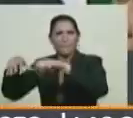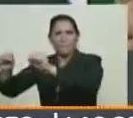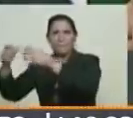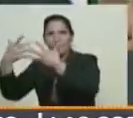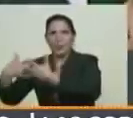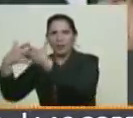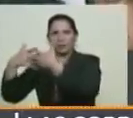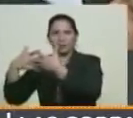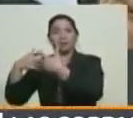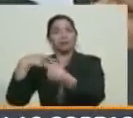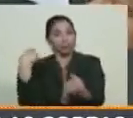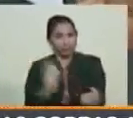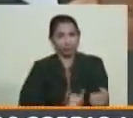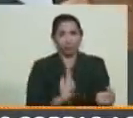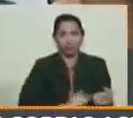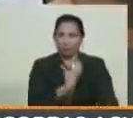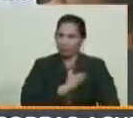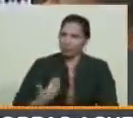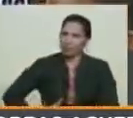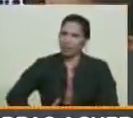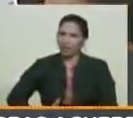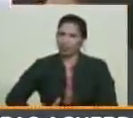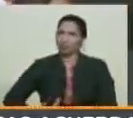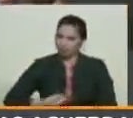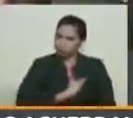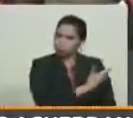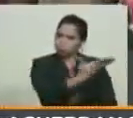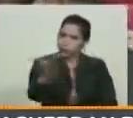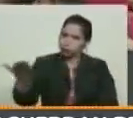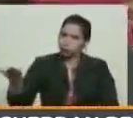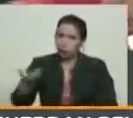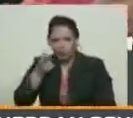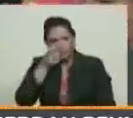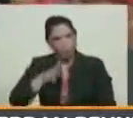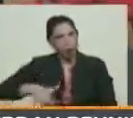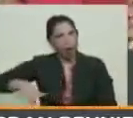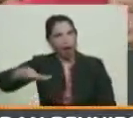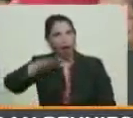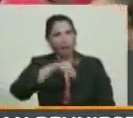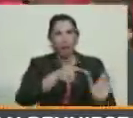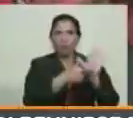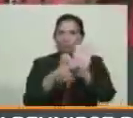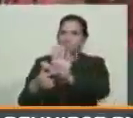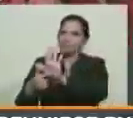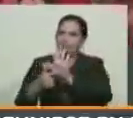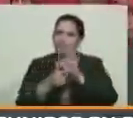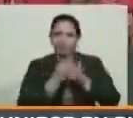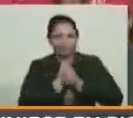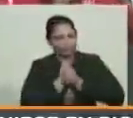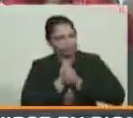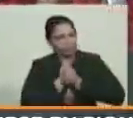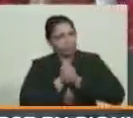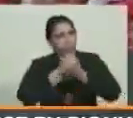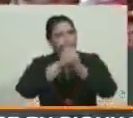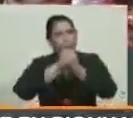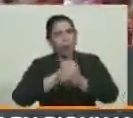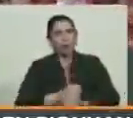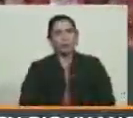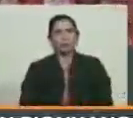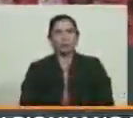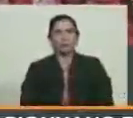Nicolás Maduro, aquí está su pueblo, un pueblo que ha demostrado que lo quiere. Aquí están